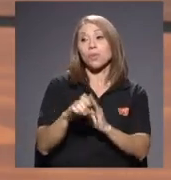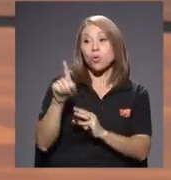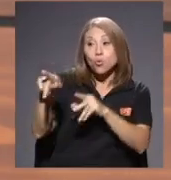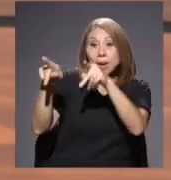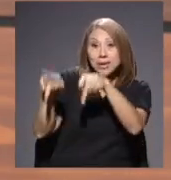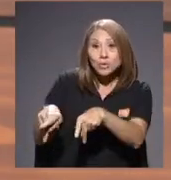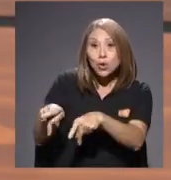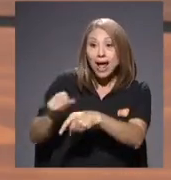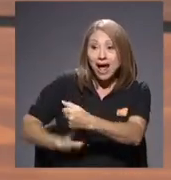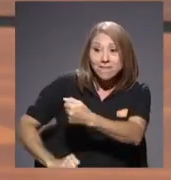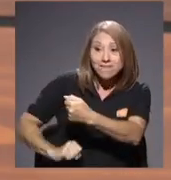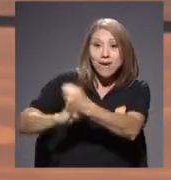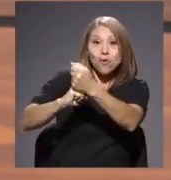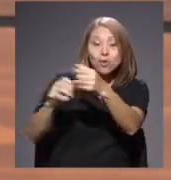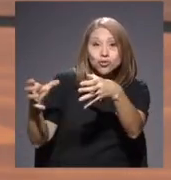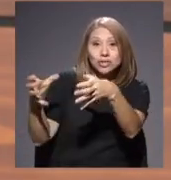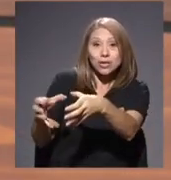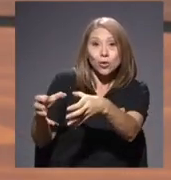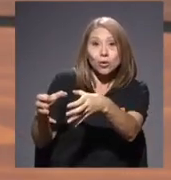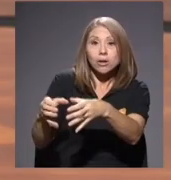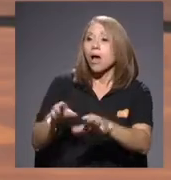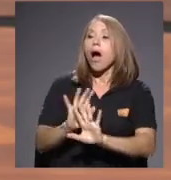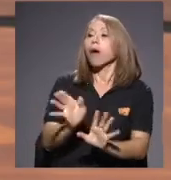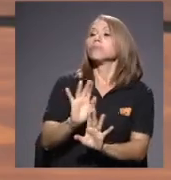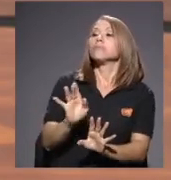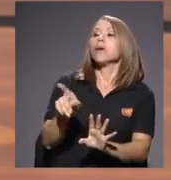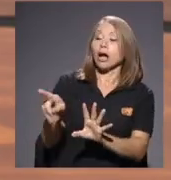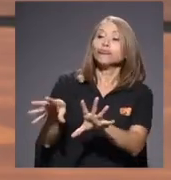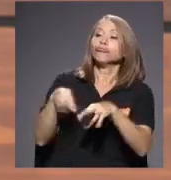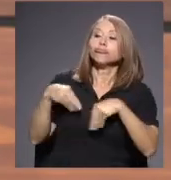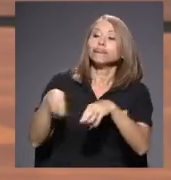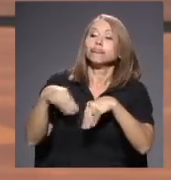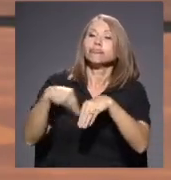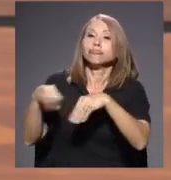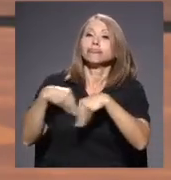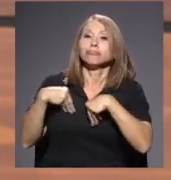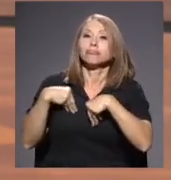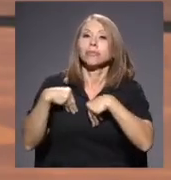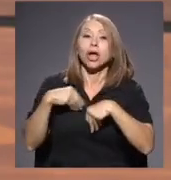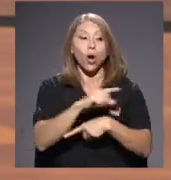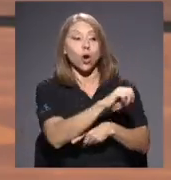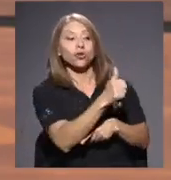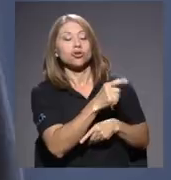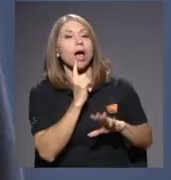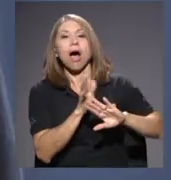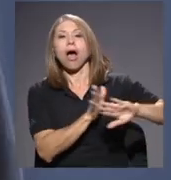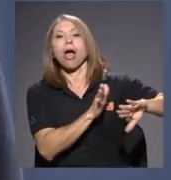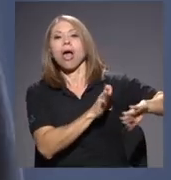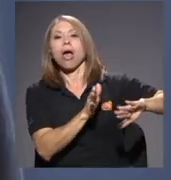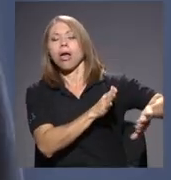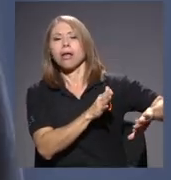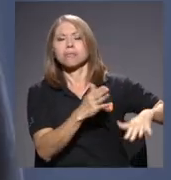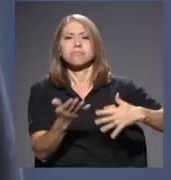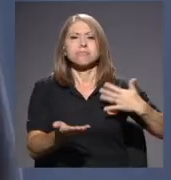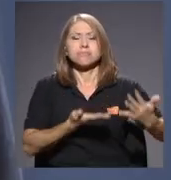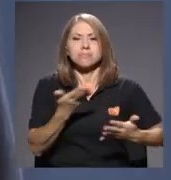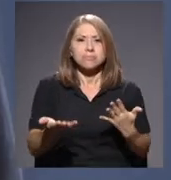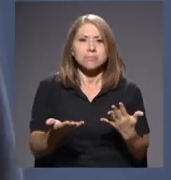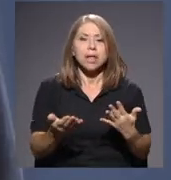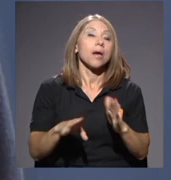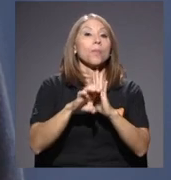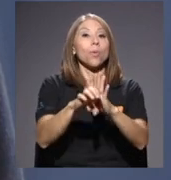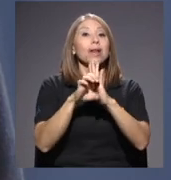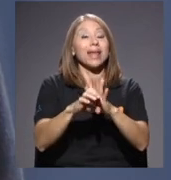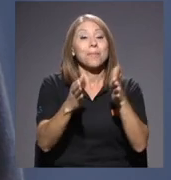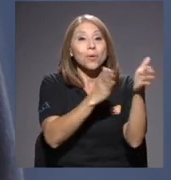a favor de un sector, todos los argumentos de ese sector los aceptaba y satanizaba el siguiente, ¿verdad? En materia de plan fiscal, por